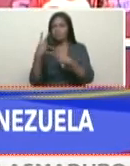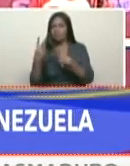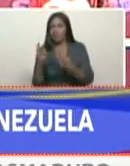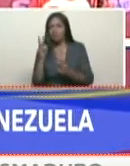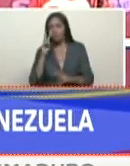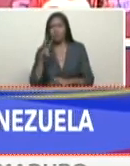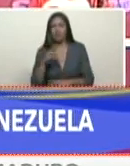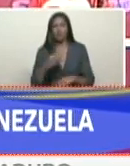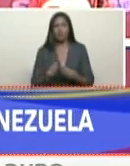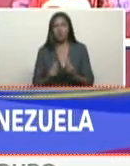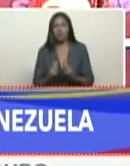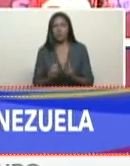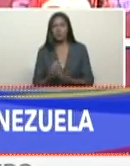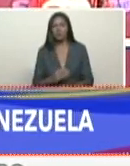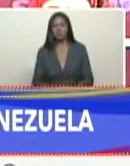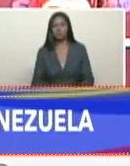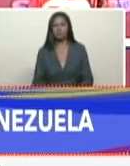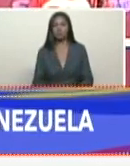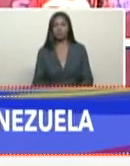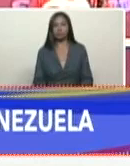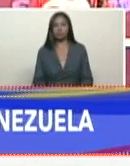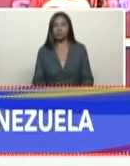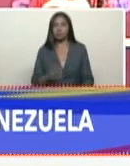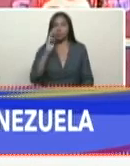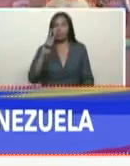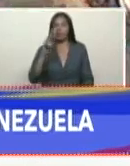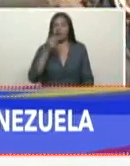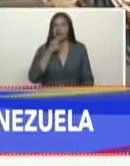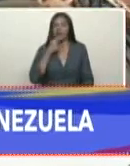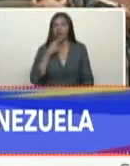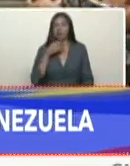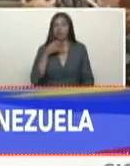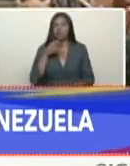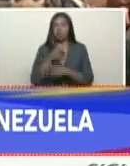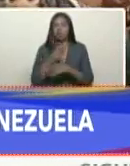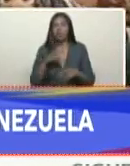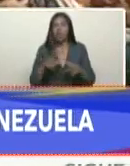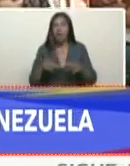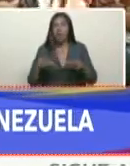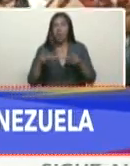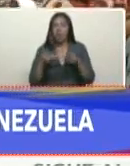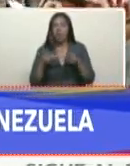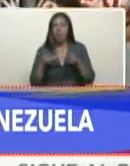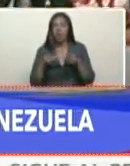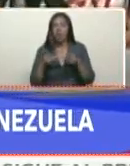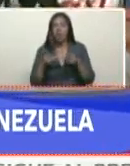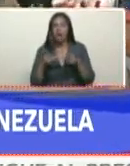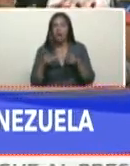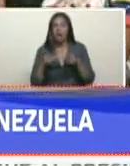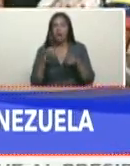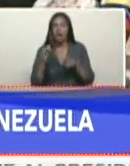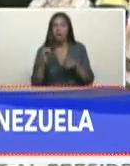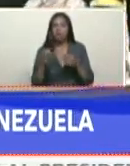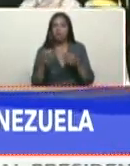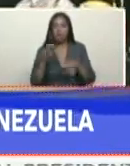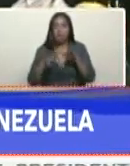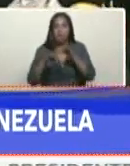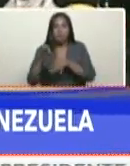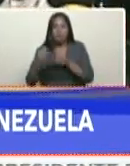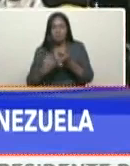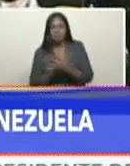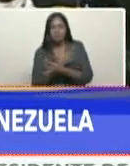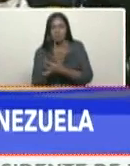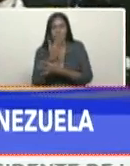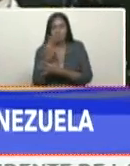a ver, y quedé maravillado en el lugar que fui, de la cantidad de plantaciones.